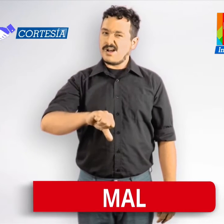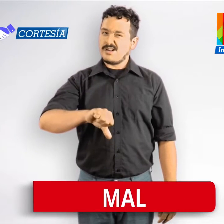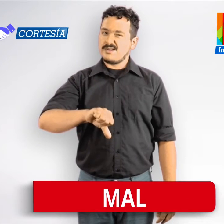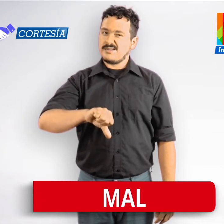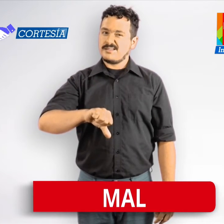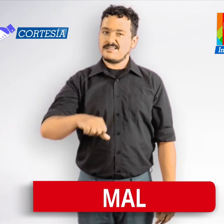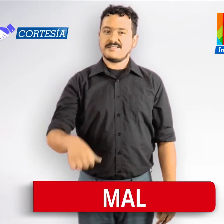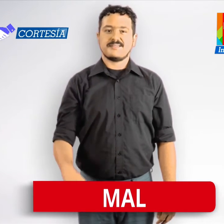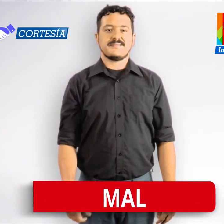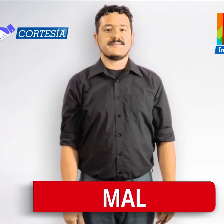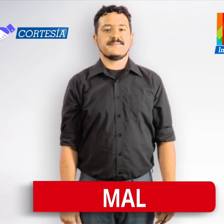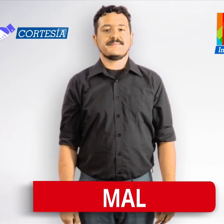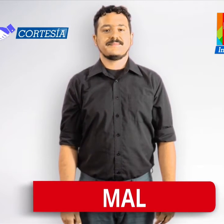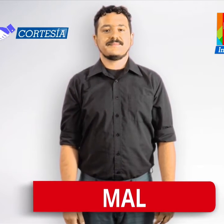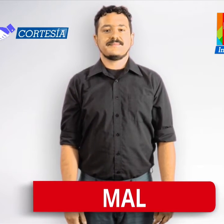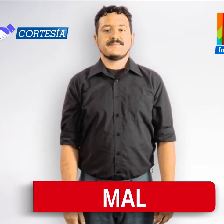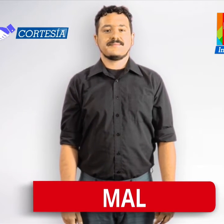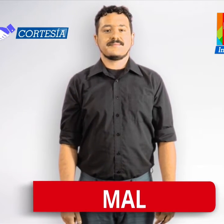Mal.